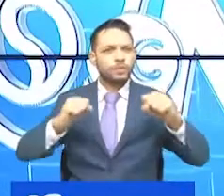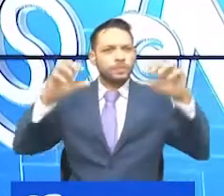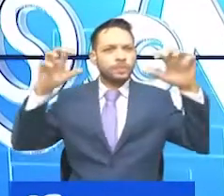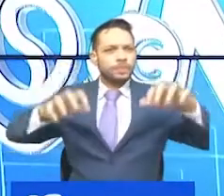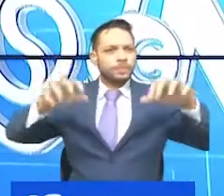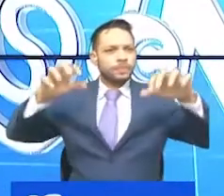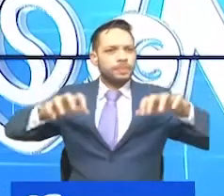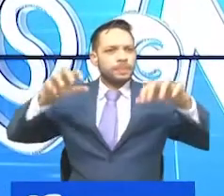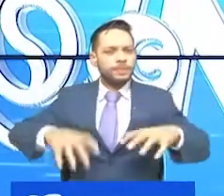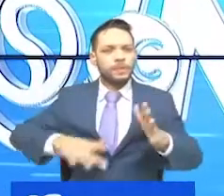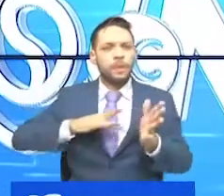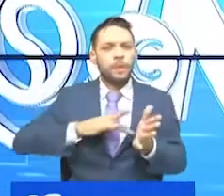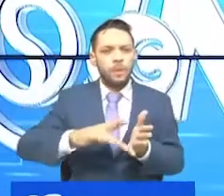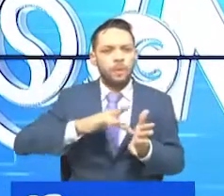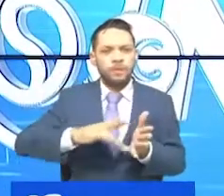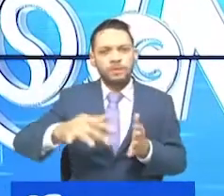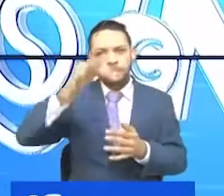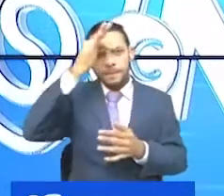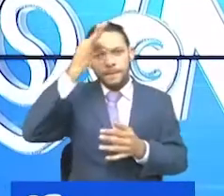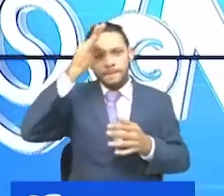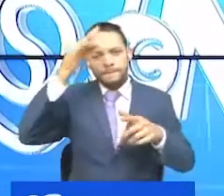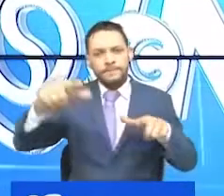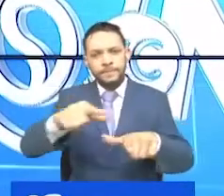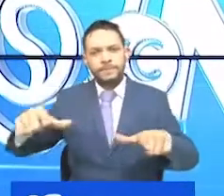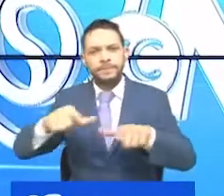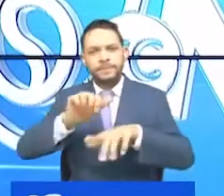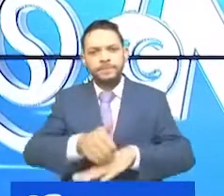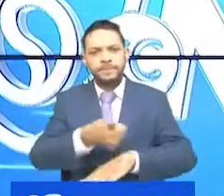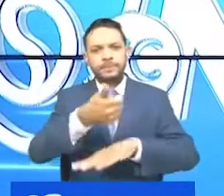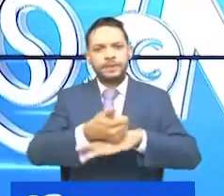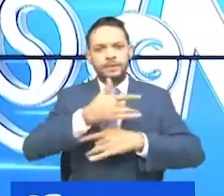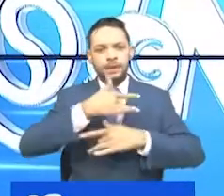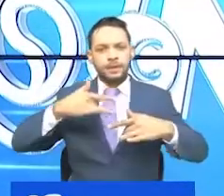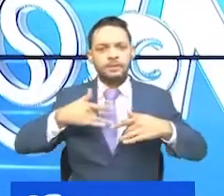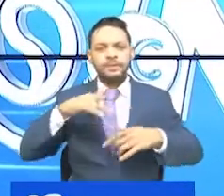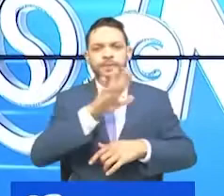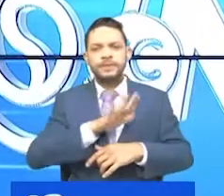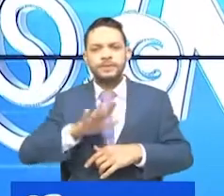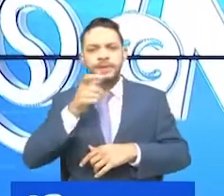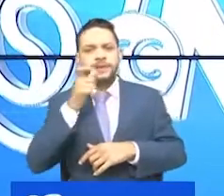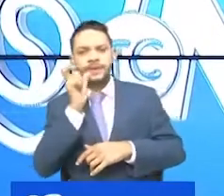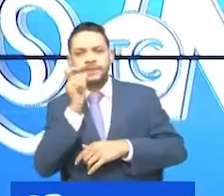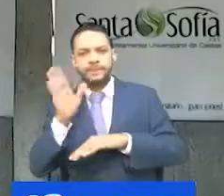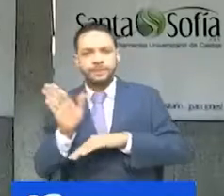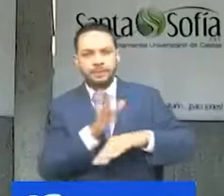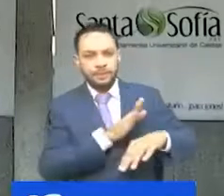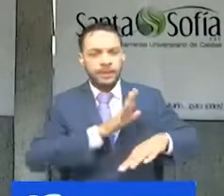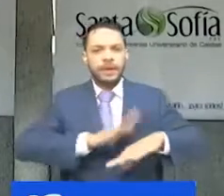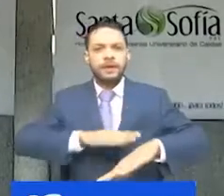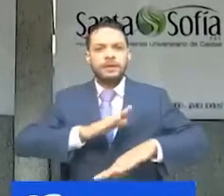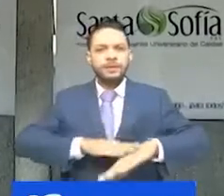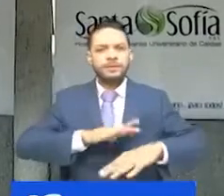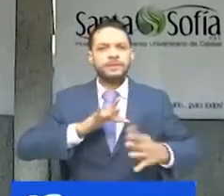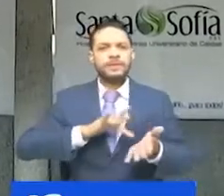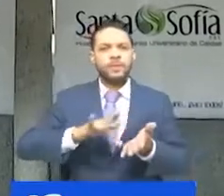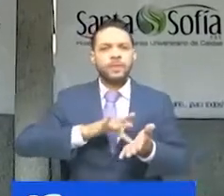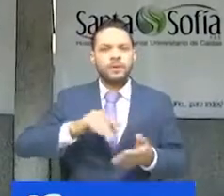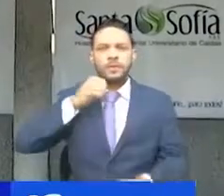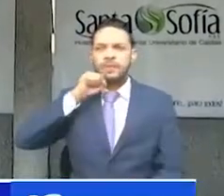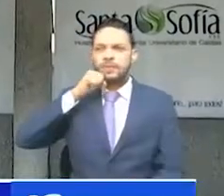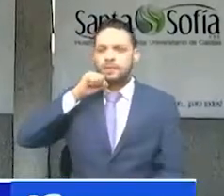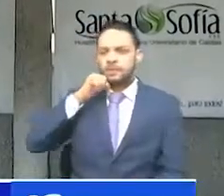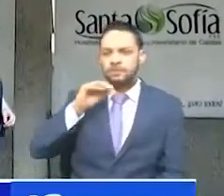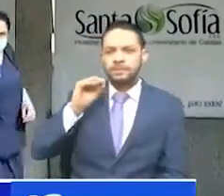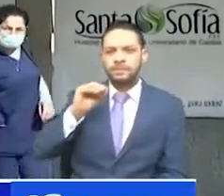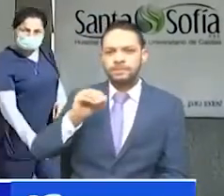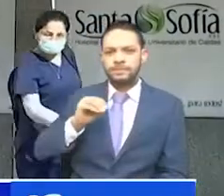declaración de alerta hospitalaria que anunció la Dirección Territorial de Salud. Con la alerta naranja hospitalaria que fue declarada